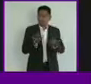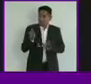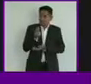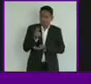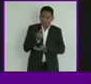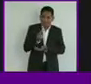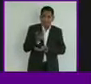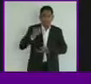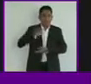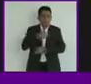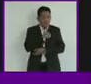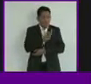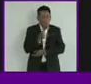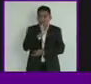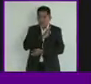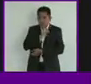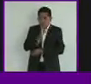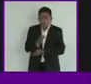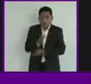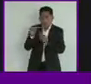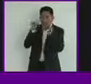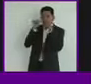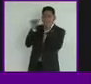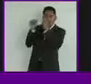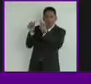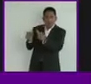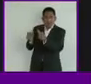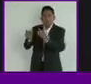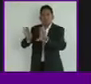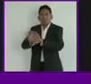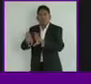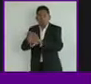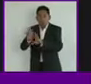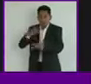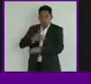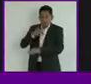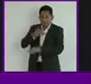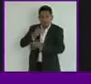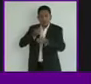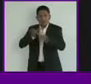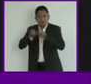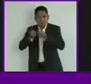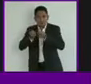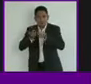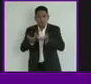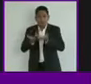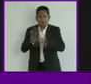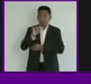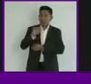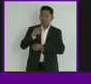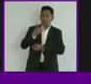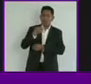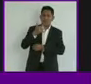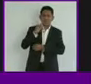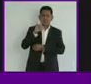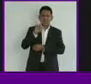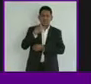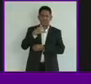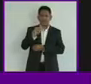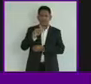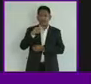cero tolerancia me parecen muy bien, pero no tenemos inteligencia emocional. ¿Qué es la inteligencia emocional? Valdría la pena que en próximas